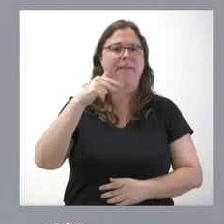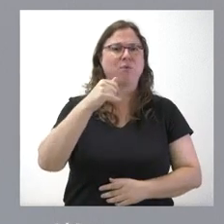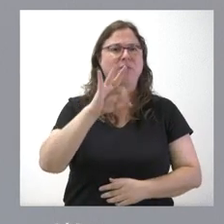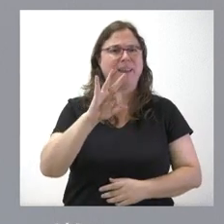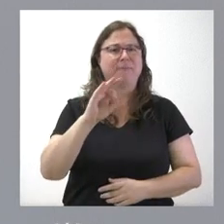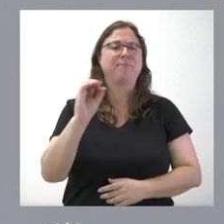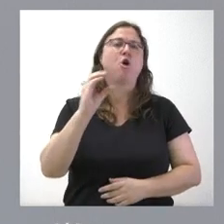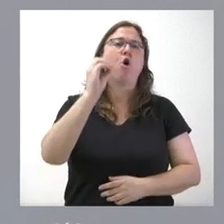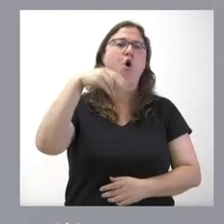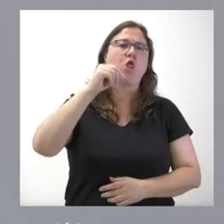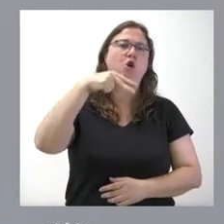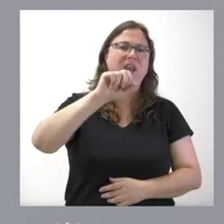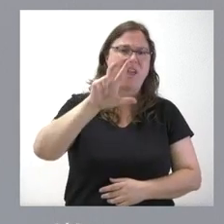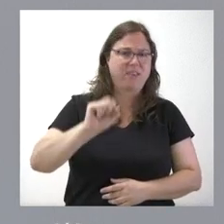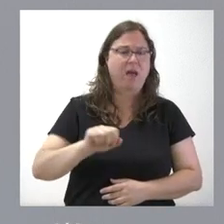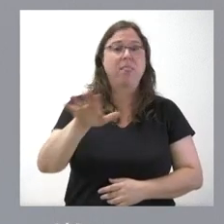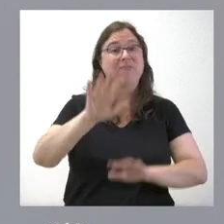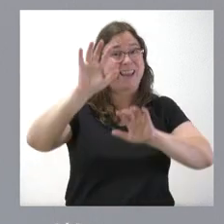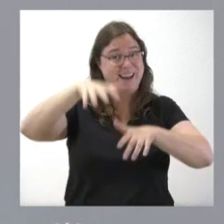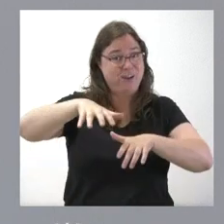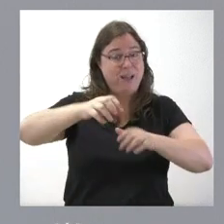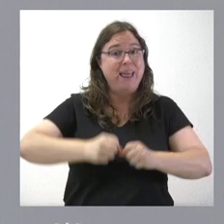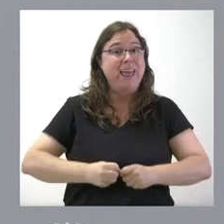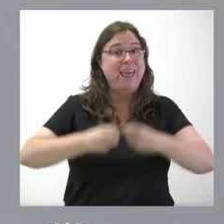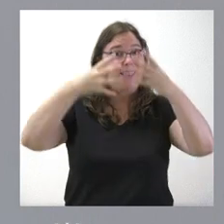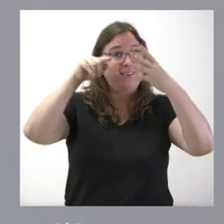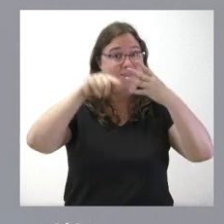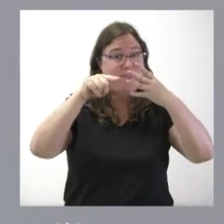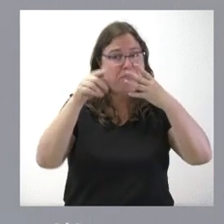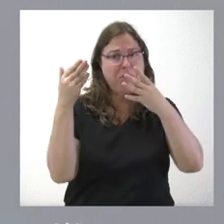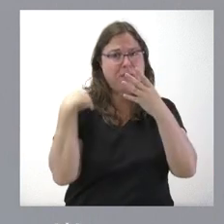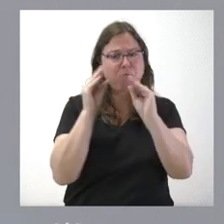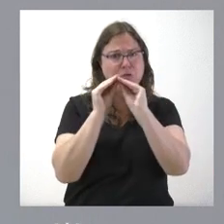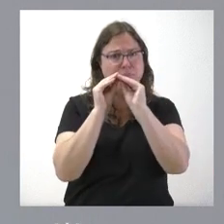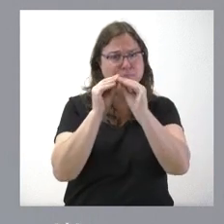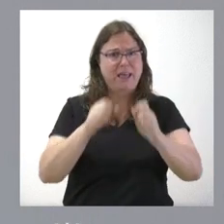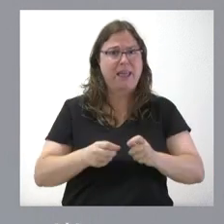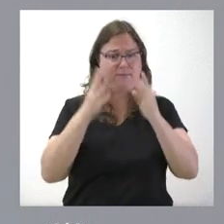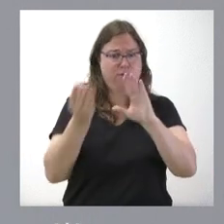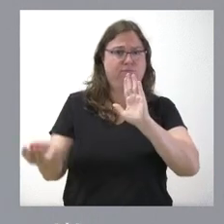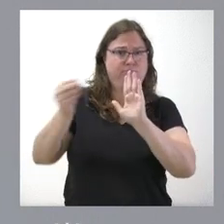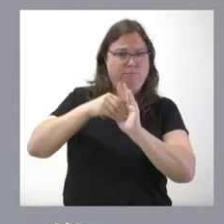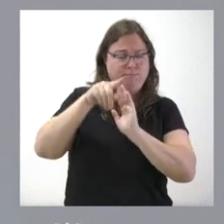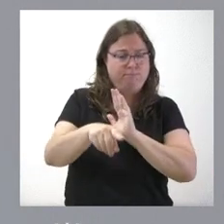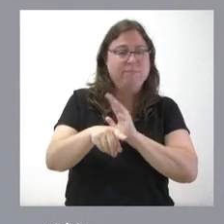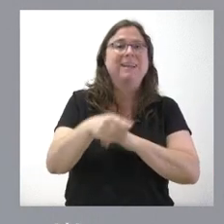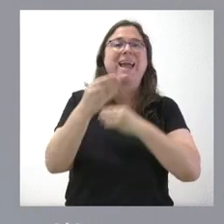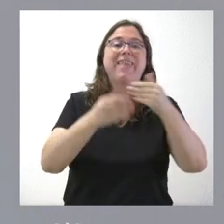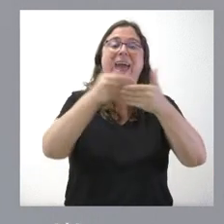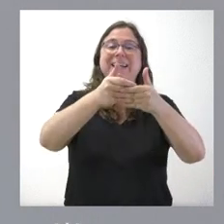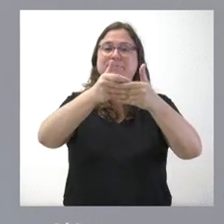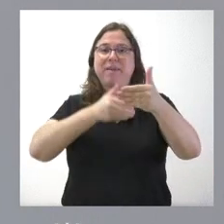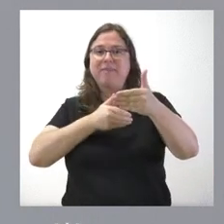illa León se instalará en el edificio recientemente acondicionado y se garantizará la custe estos